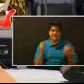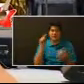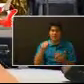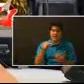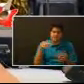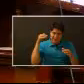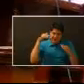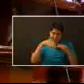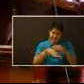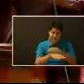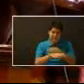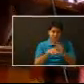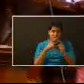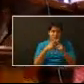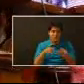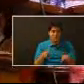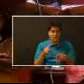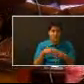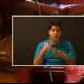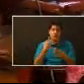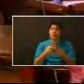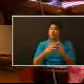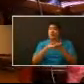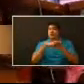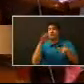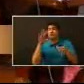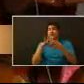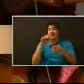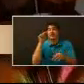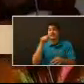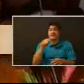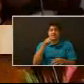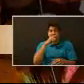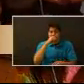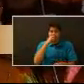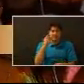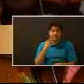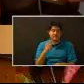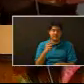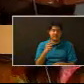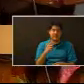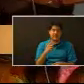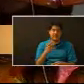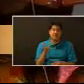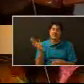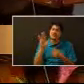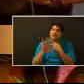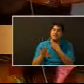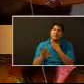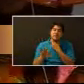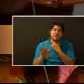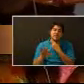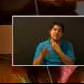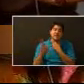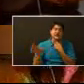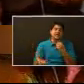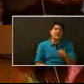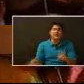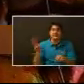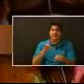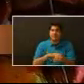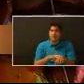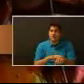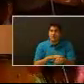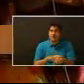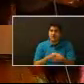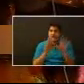entraron, pero cuando salen de ahí, se refiere allá más adelante, porque mire Samuel 16, 18,